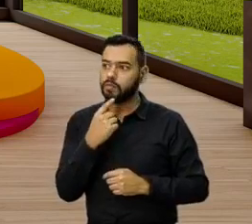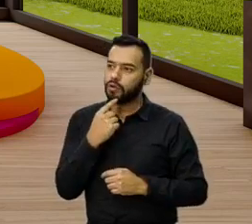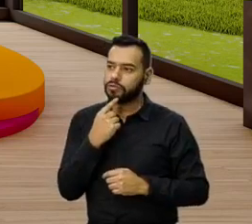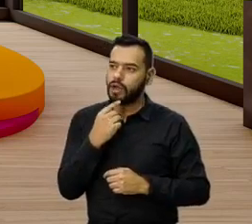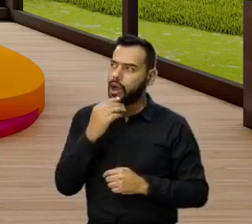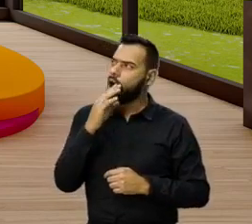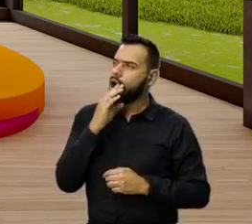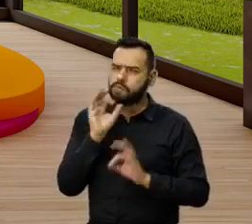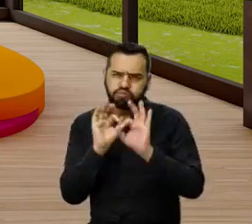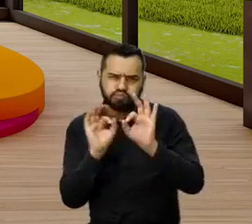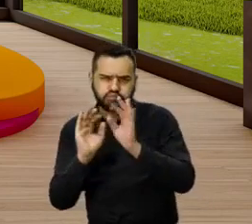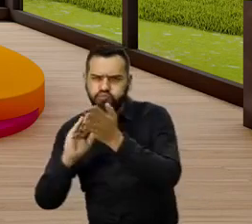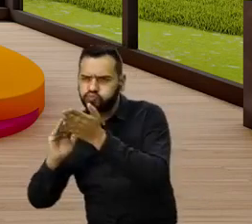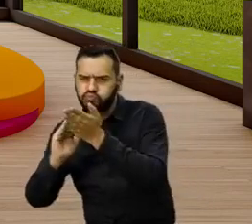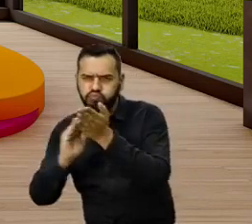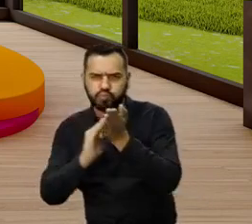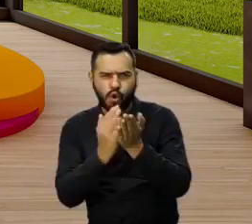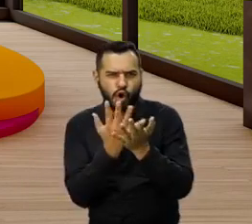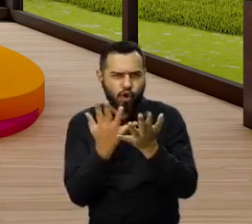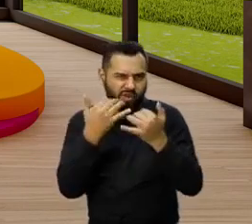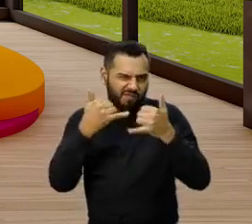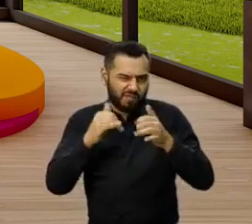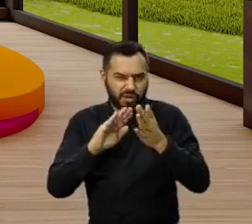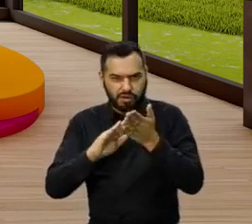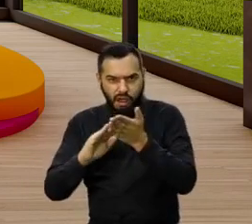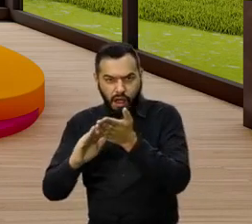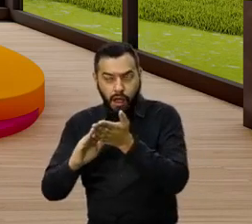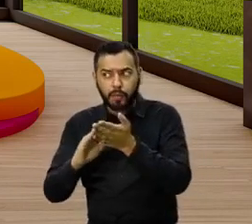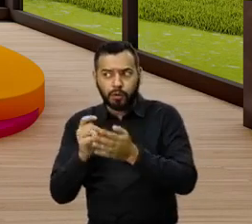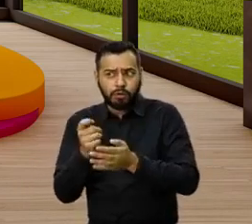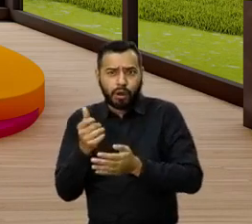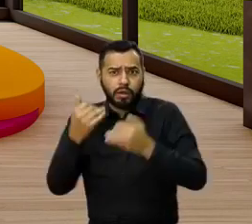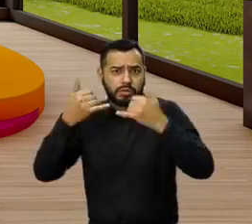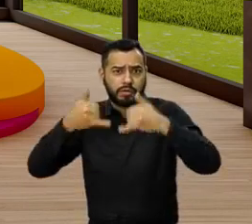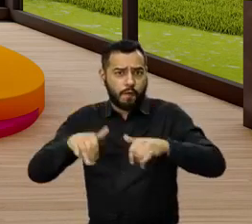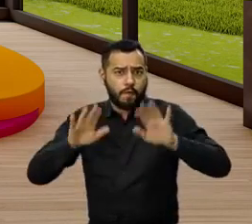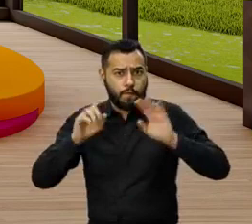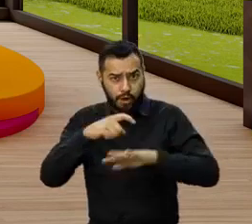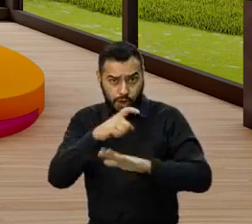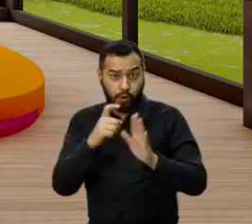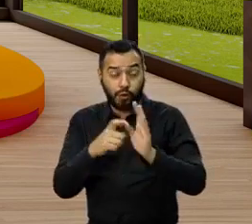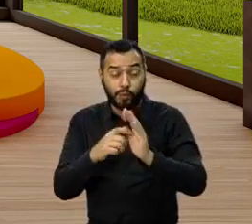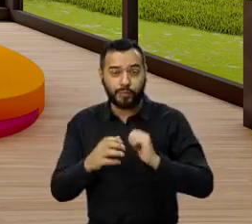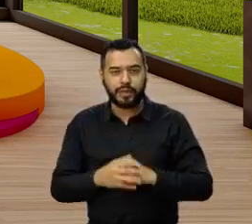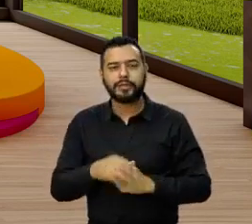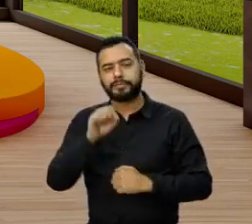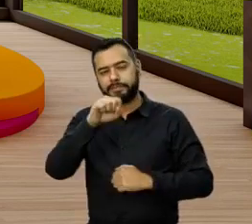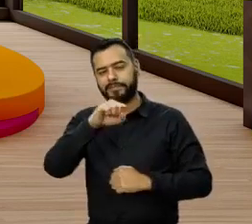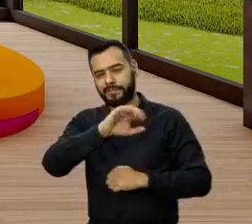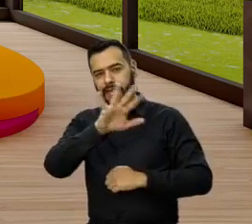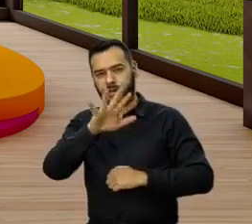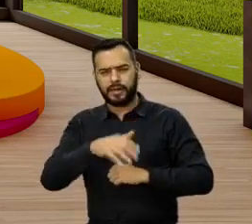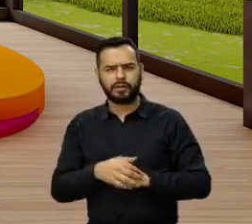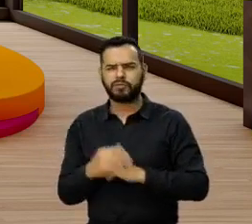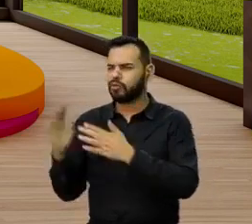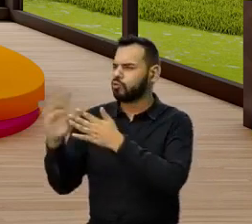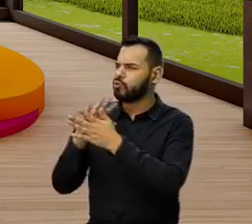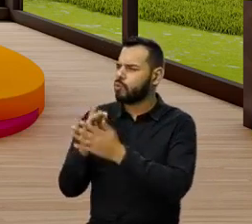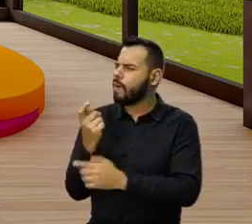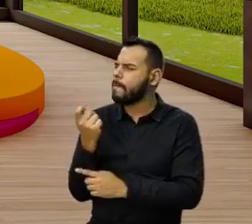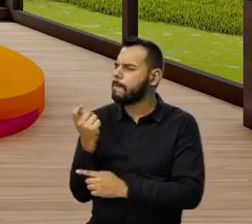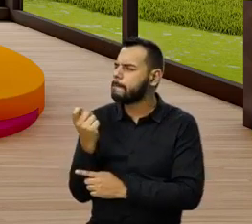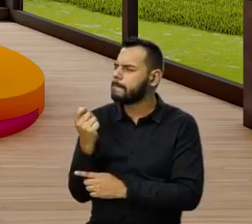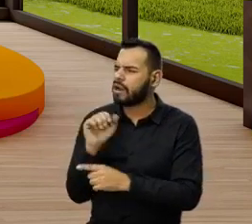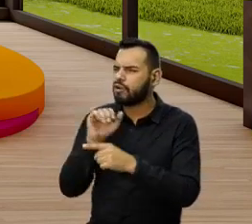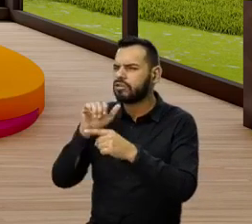hacerle ya unos toquecitos finales pero podríamos decir que ya está muy completo claro que sí perfecto ven y cuéntanos qué valor de